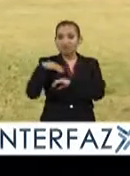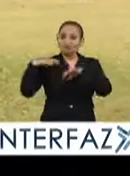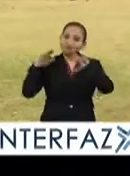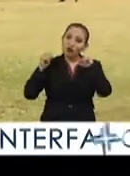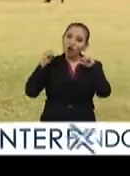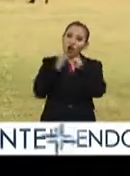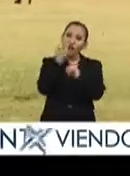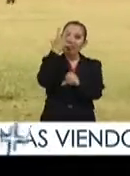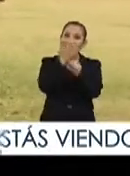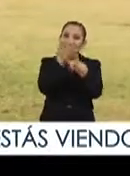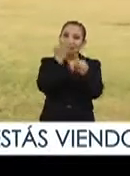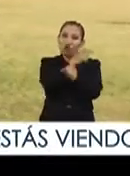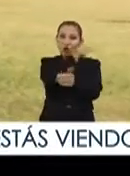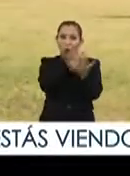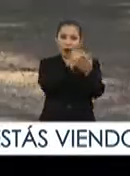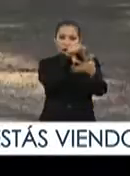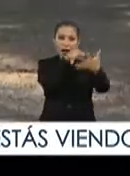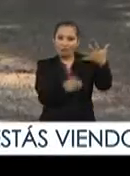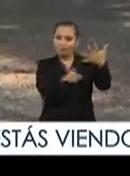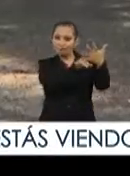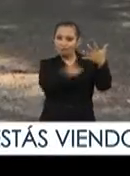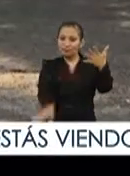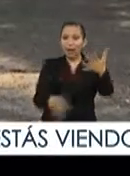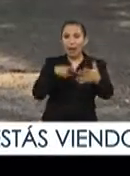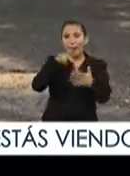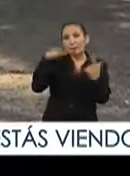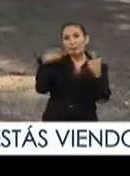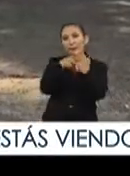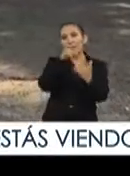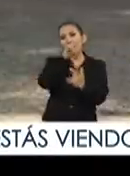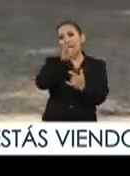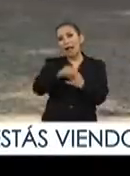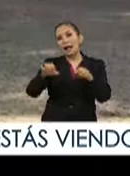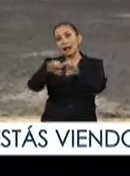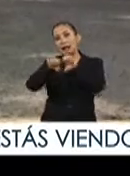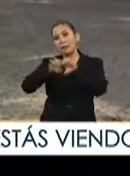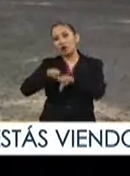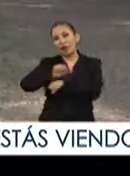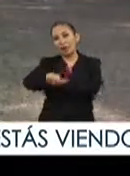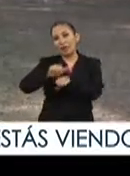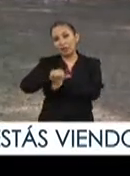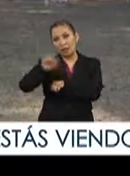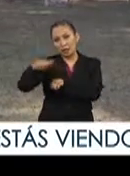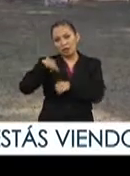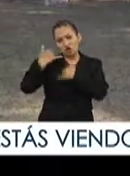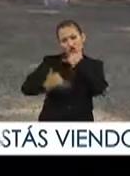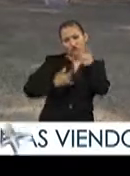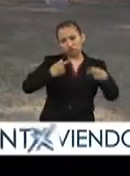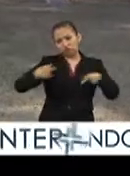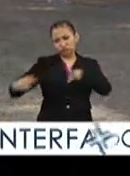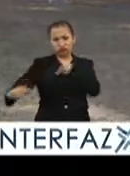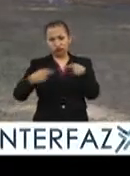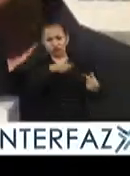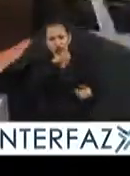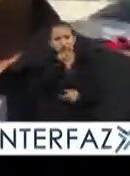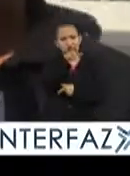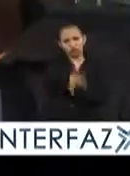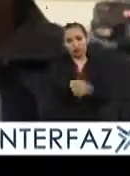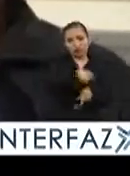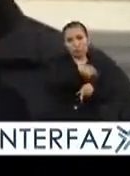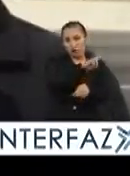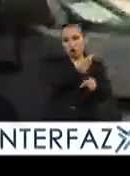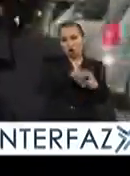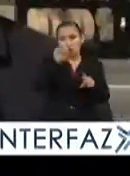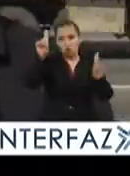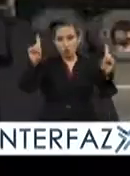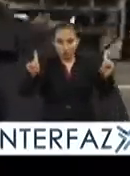despidió con la 5ª posición tras vencer en penales a la selección de Argentina después de un partido en el que el resultado en el tiempo regular